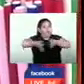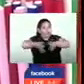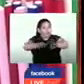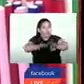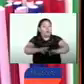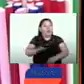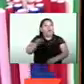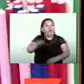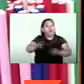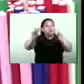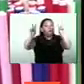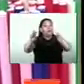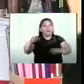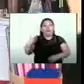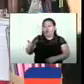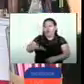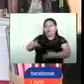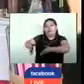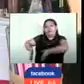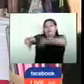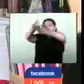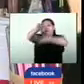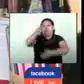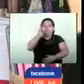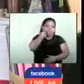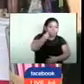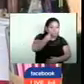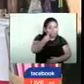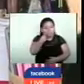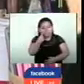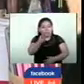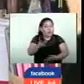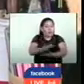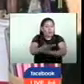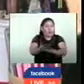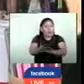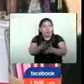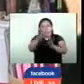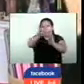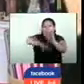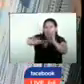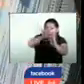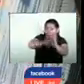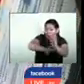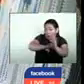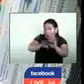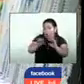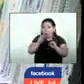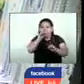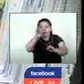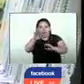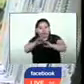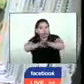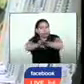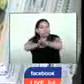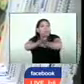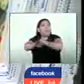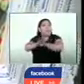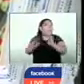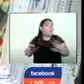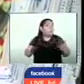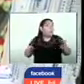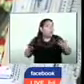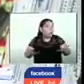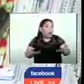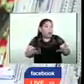En ese sentido, la Defensoría estará velando para que cualquier tipo de oferta, cualquier tipo de promoción y sobre todo